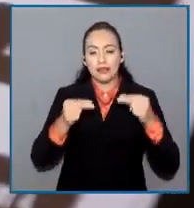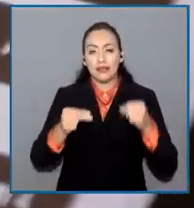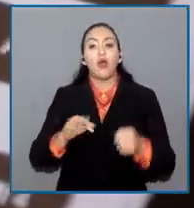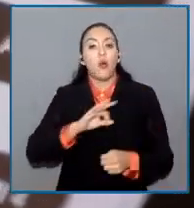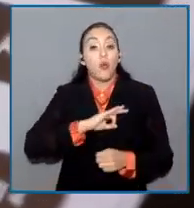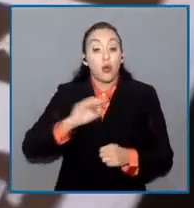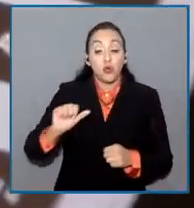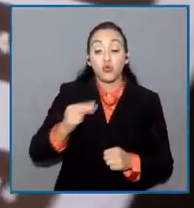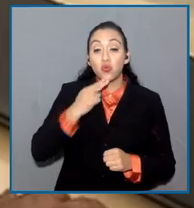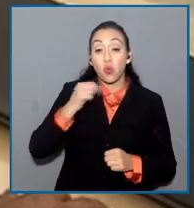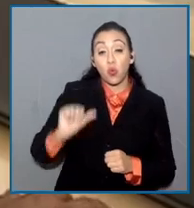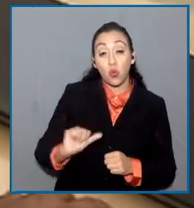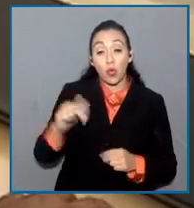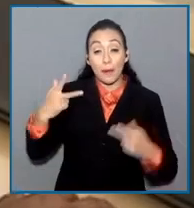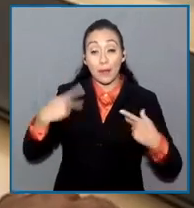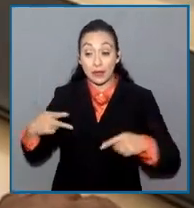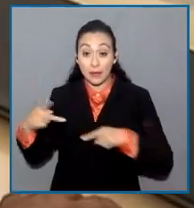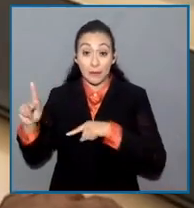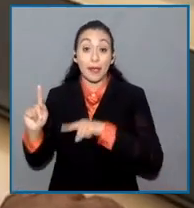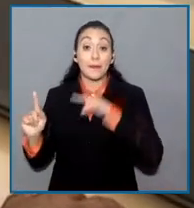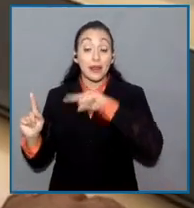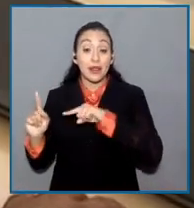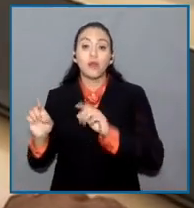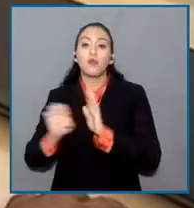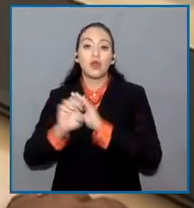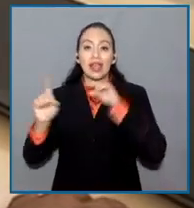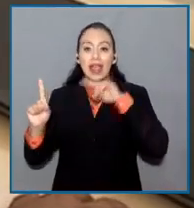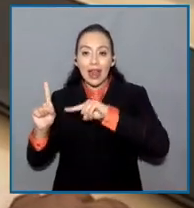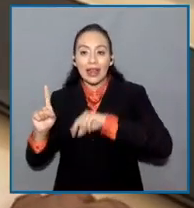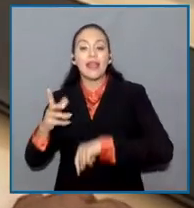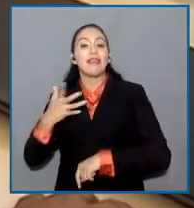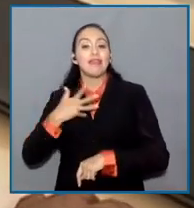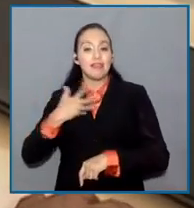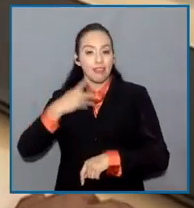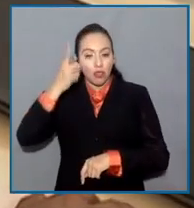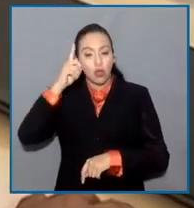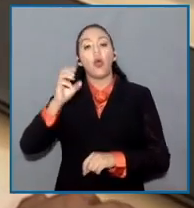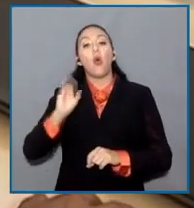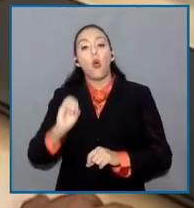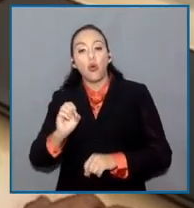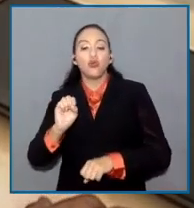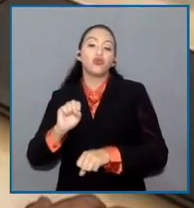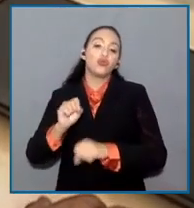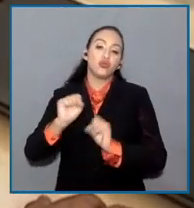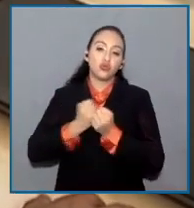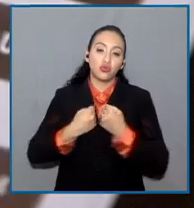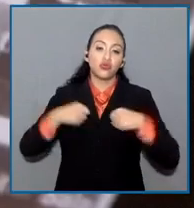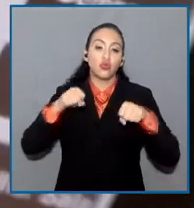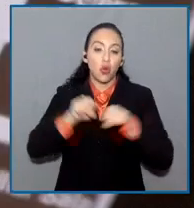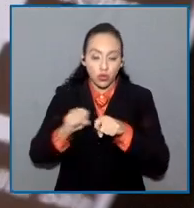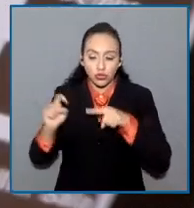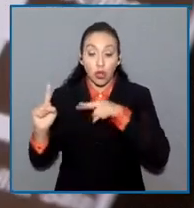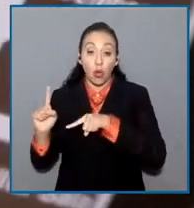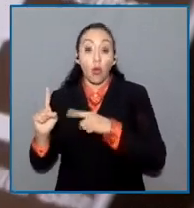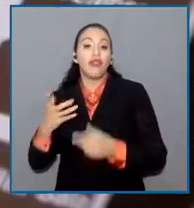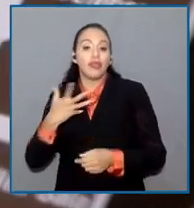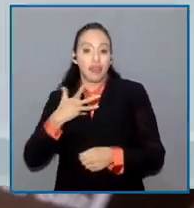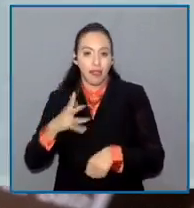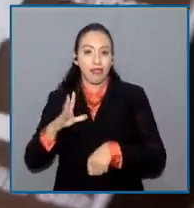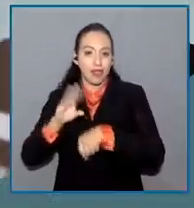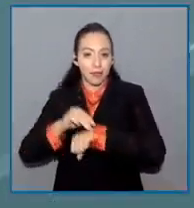su carácter de administrador de bienes, socio o tutor de la parte deudora, no sobre su patrimonio